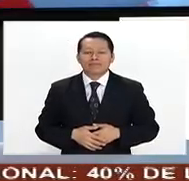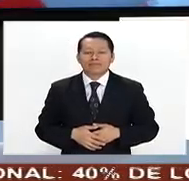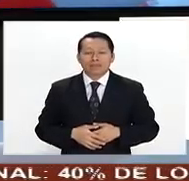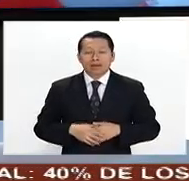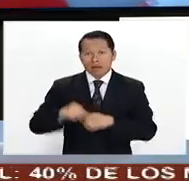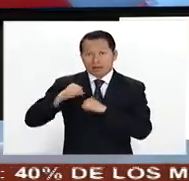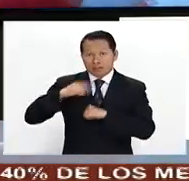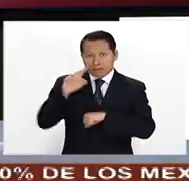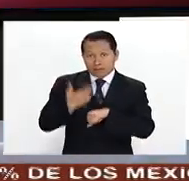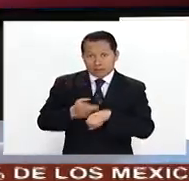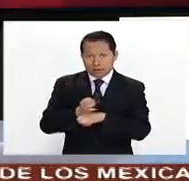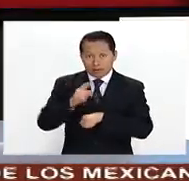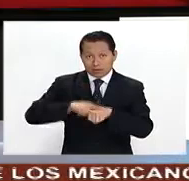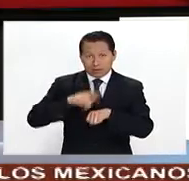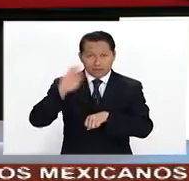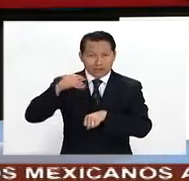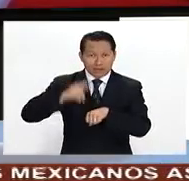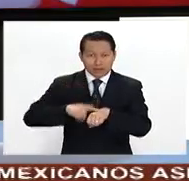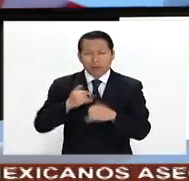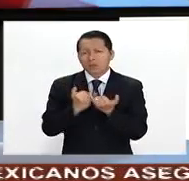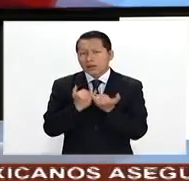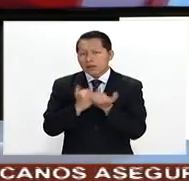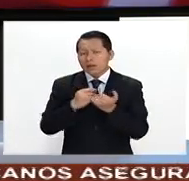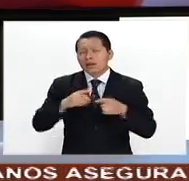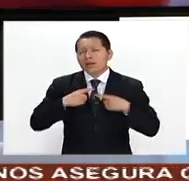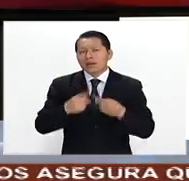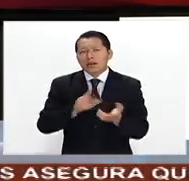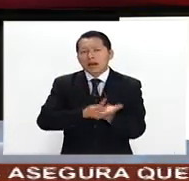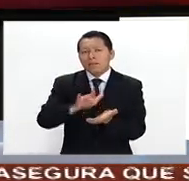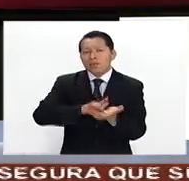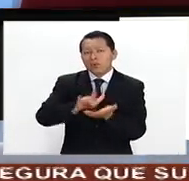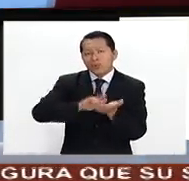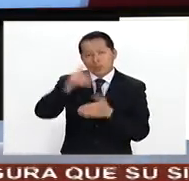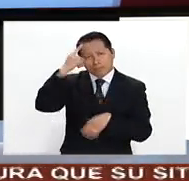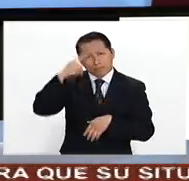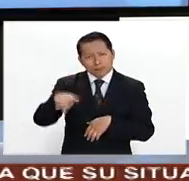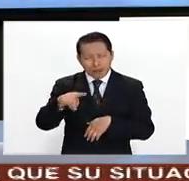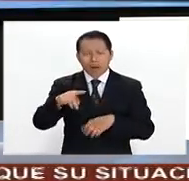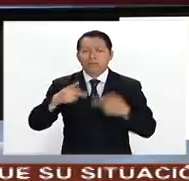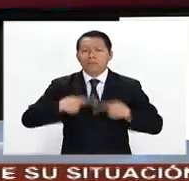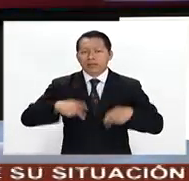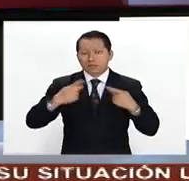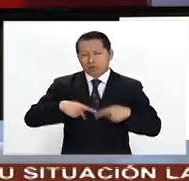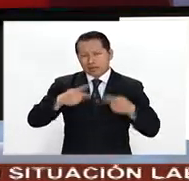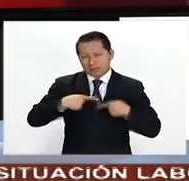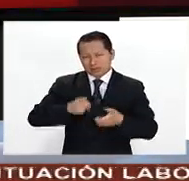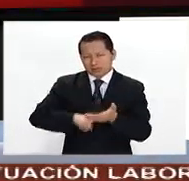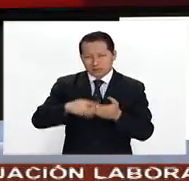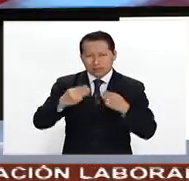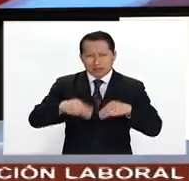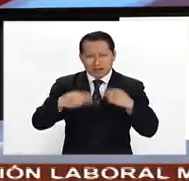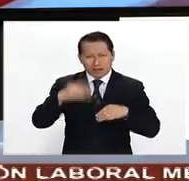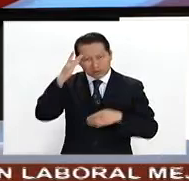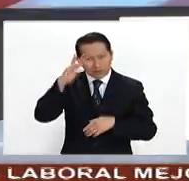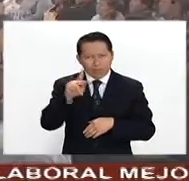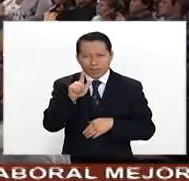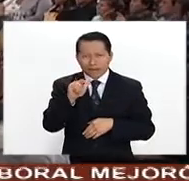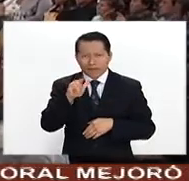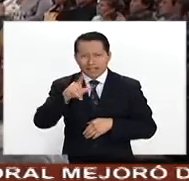Y las autoridades estatales y federales comenzaron a otorgar la ayuda a los afectados por la explosión en el mercado de San Pablito.